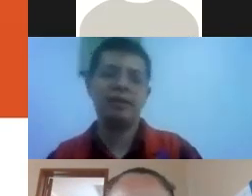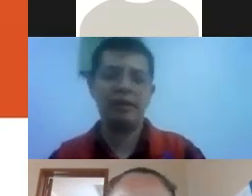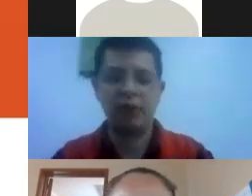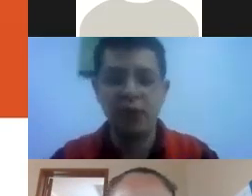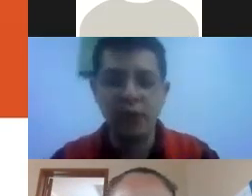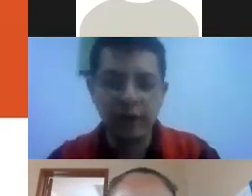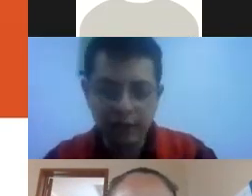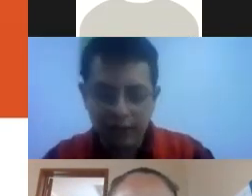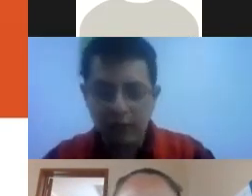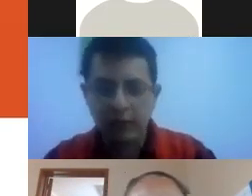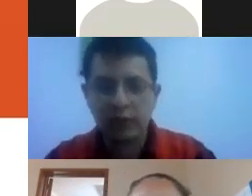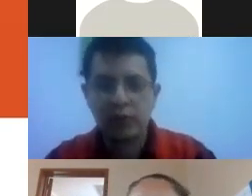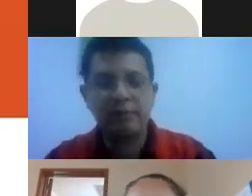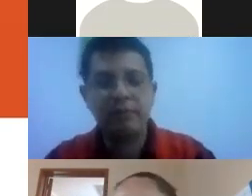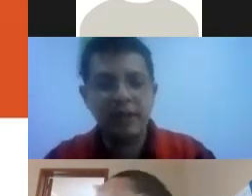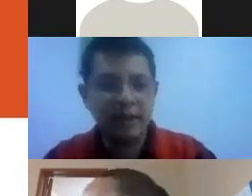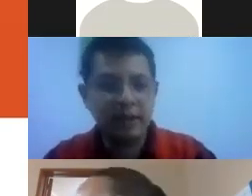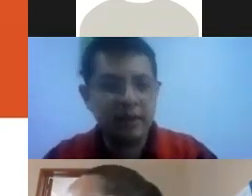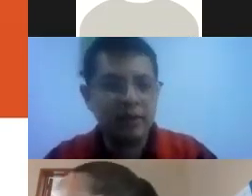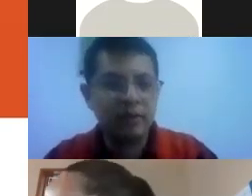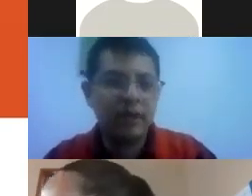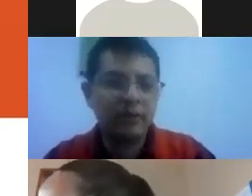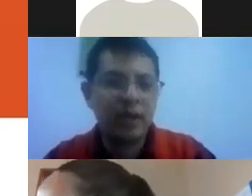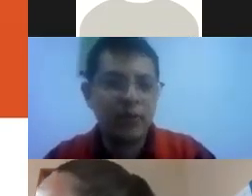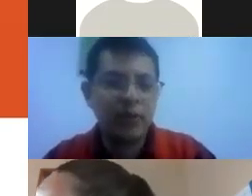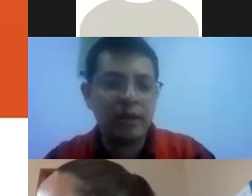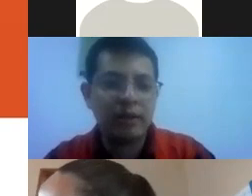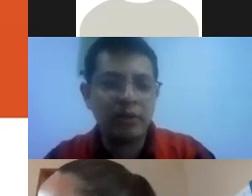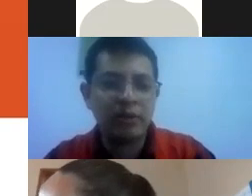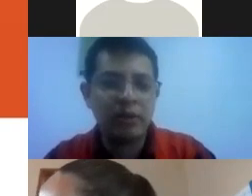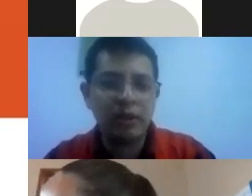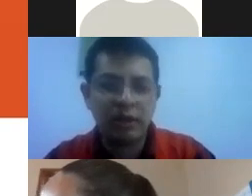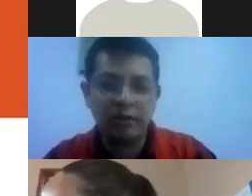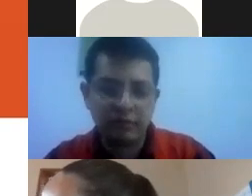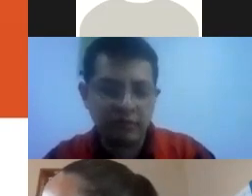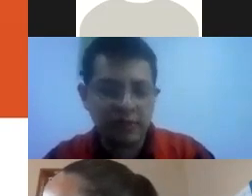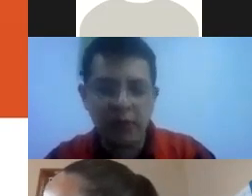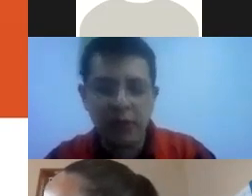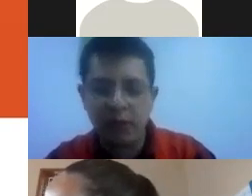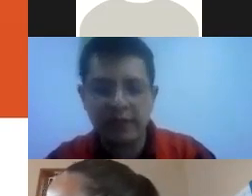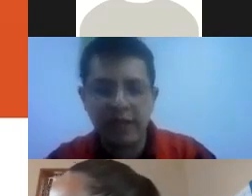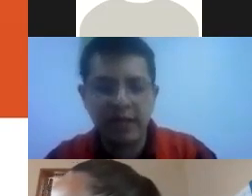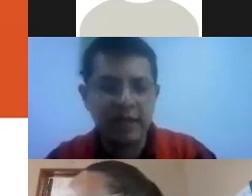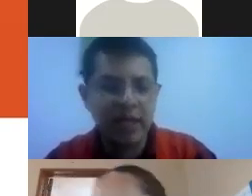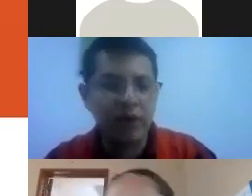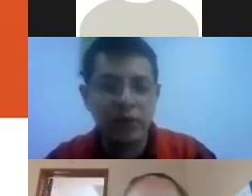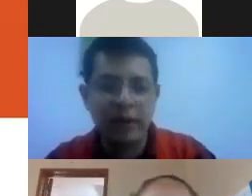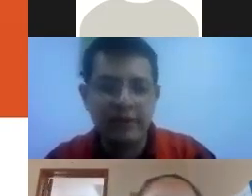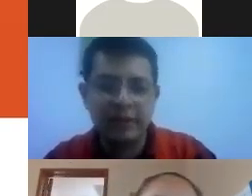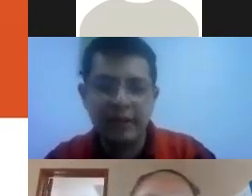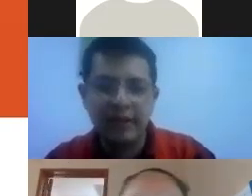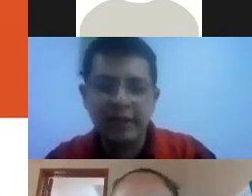indica, ocurren cuando nuestra piel entra en contacto con algún elemento químico, ya sea a lo mejor alguna sustancia alcalina o